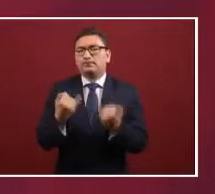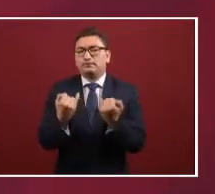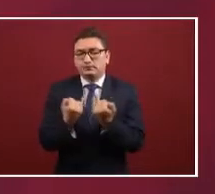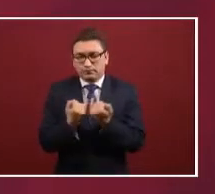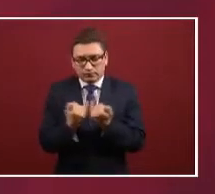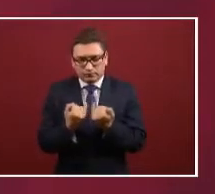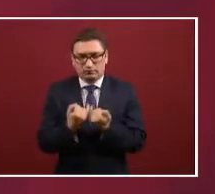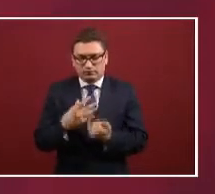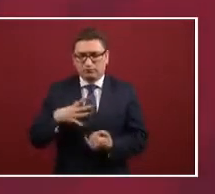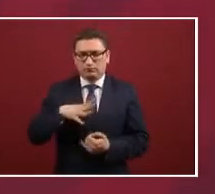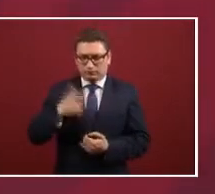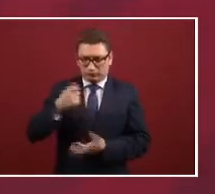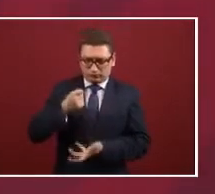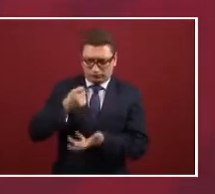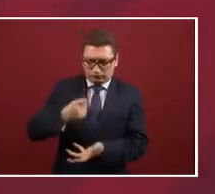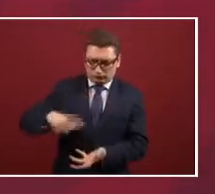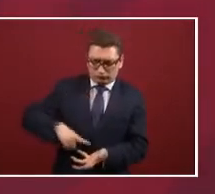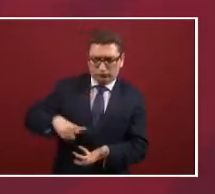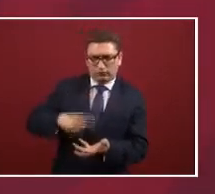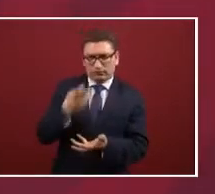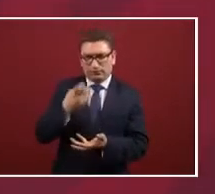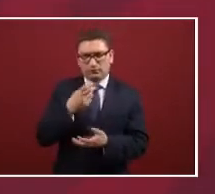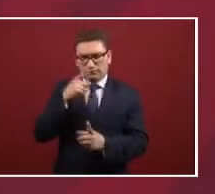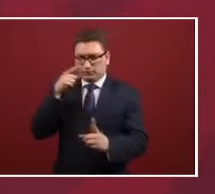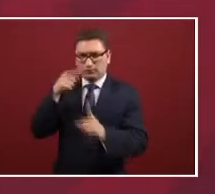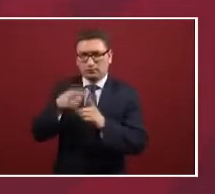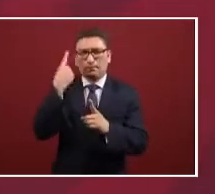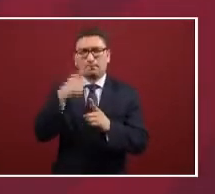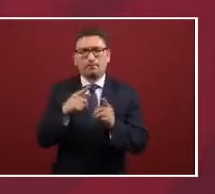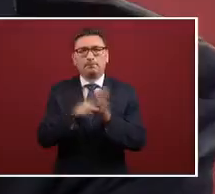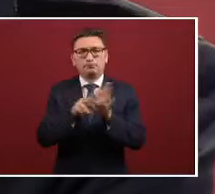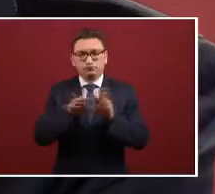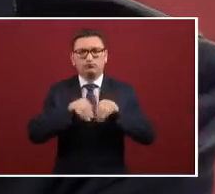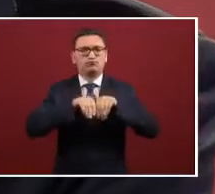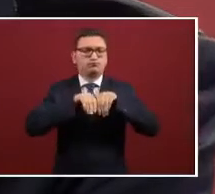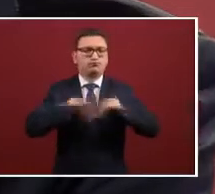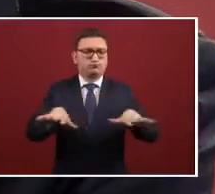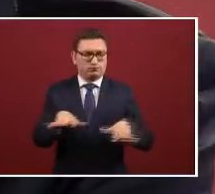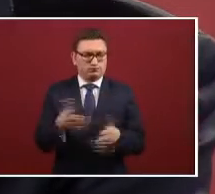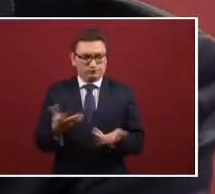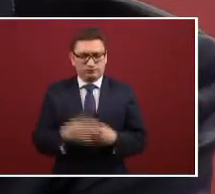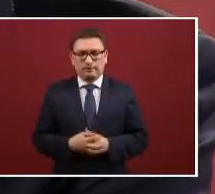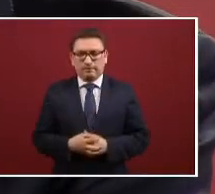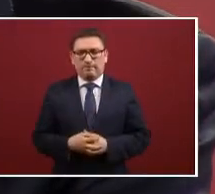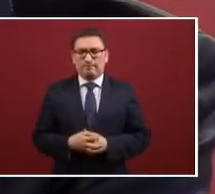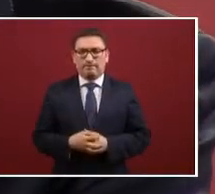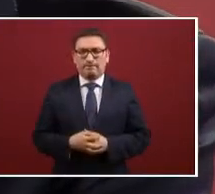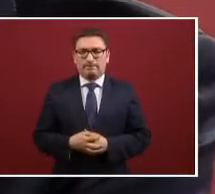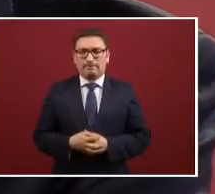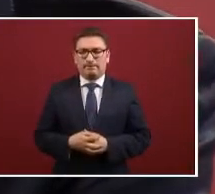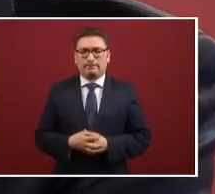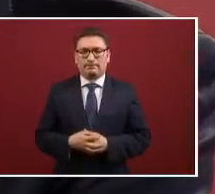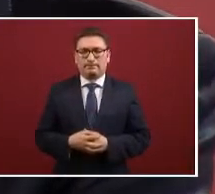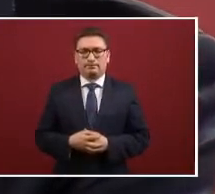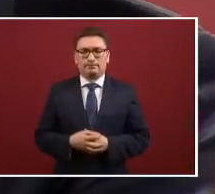el dinero que el gobierno destina a la publicidad pero eso va a